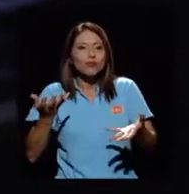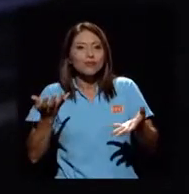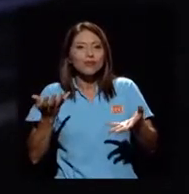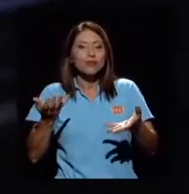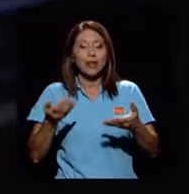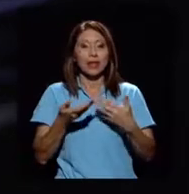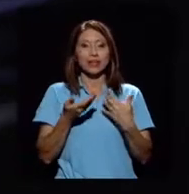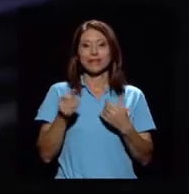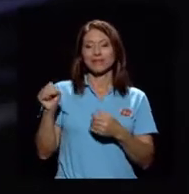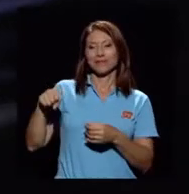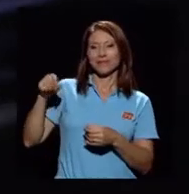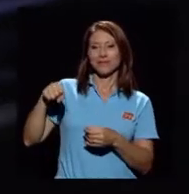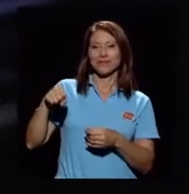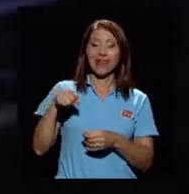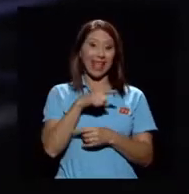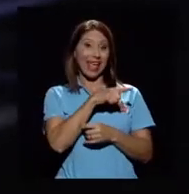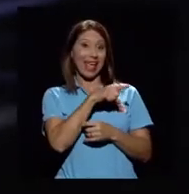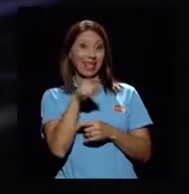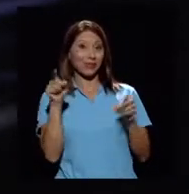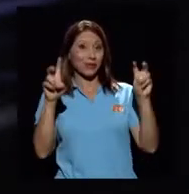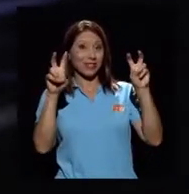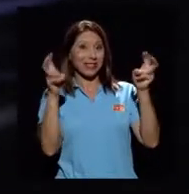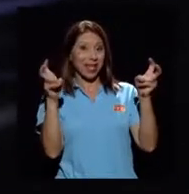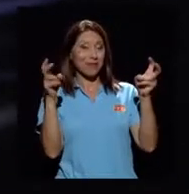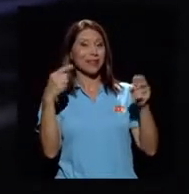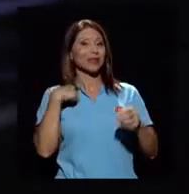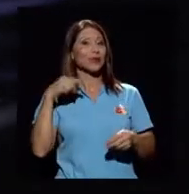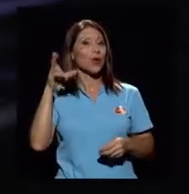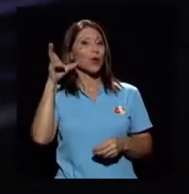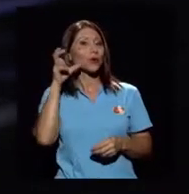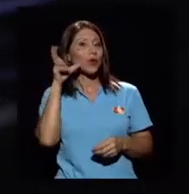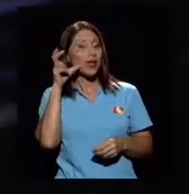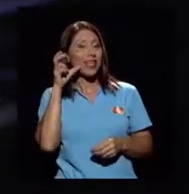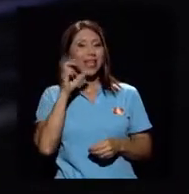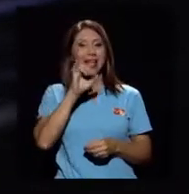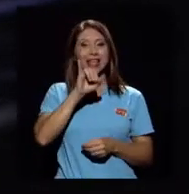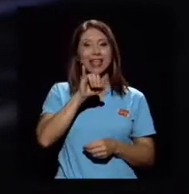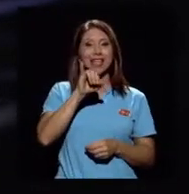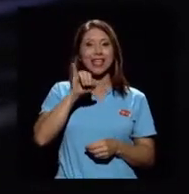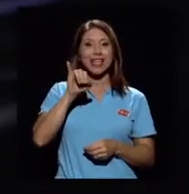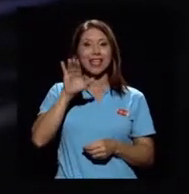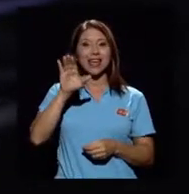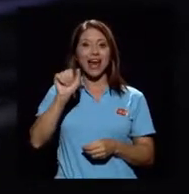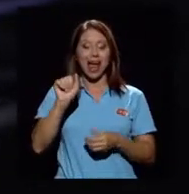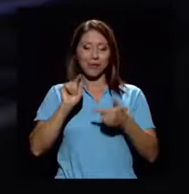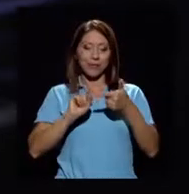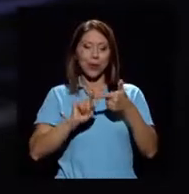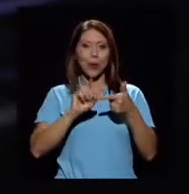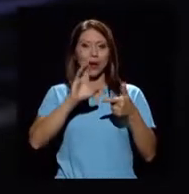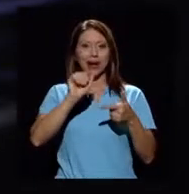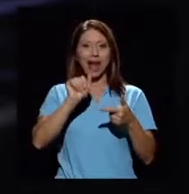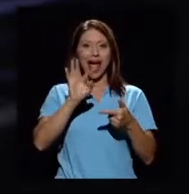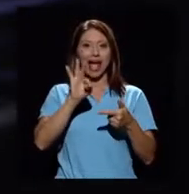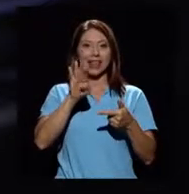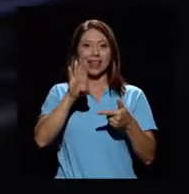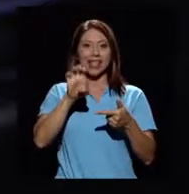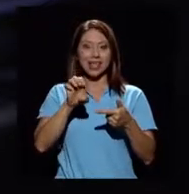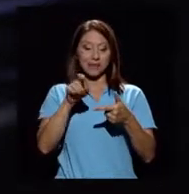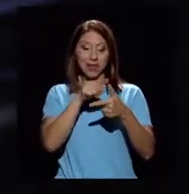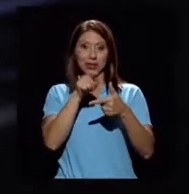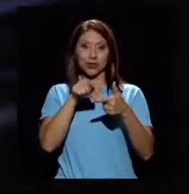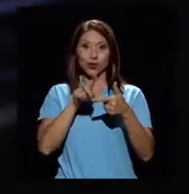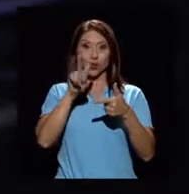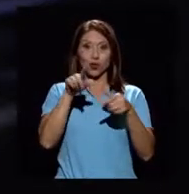esos temas los oí o en ICA o en CATIE, uh-huh. Y esos son dos lugares de los cuales, uno de los cuales por lo menos